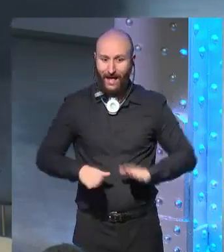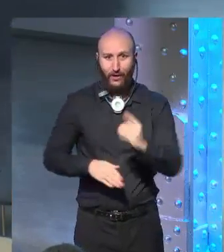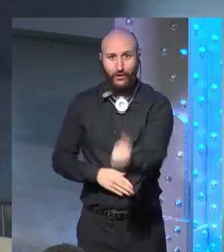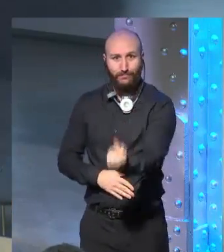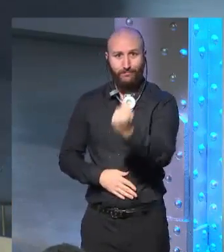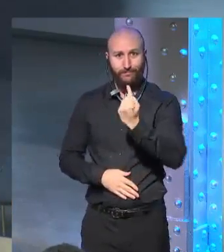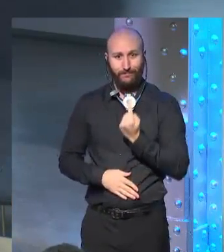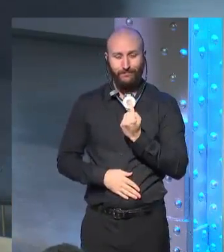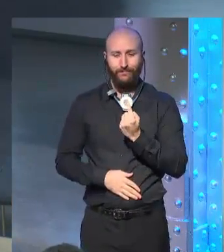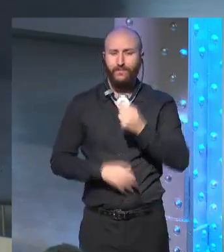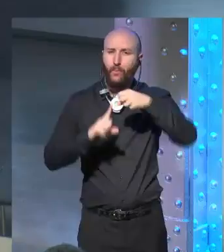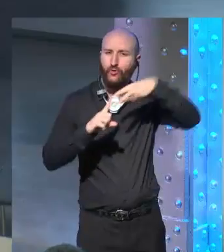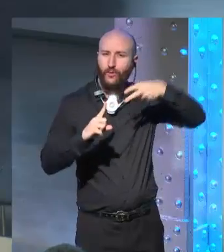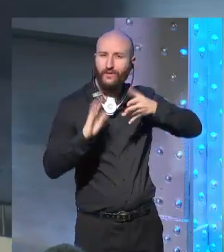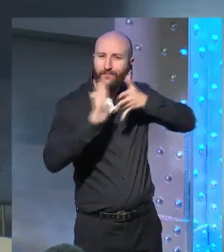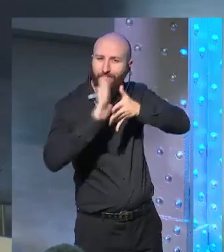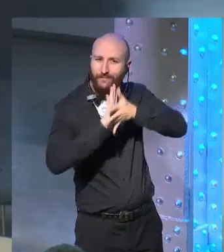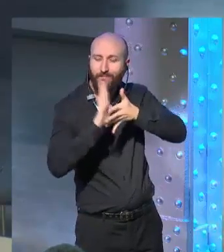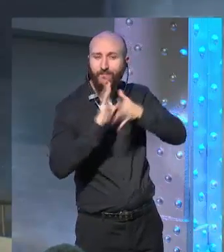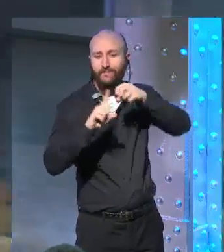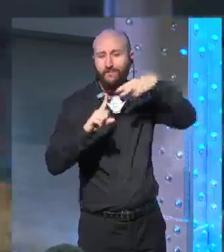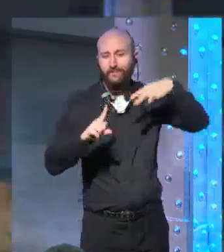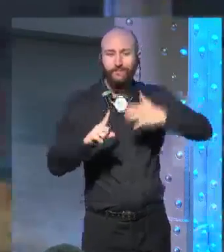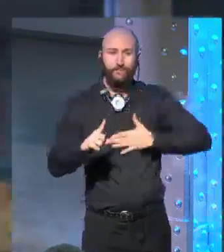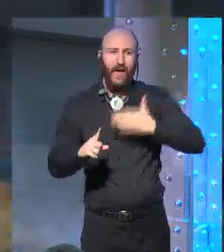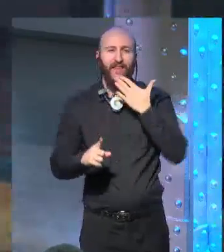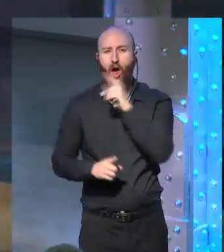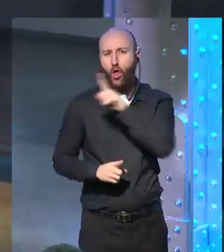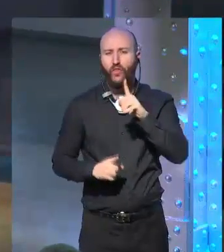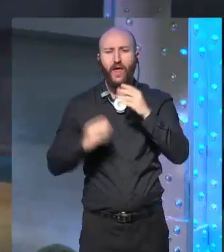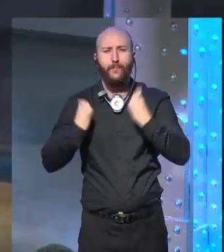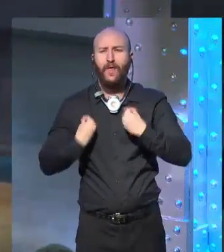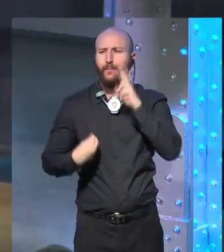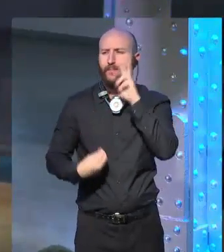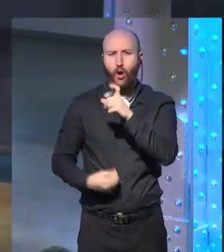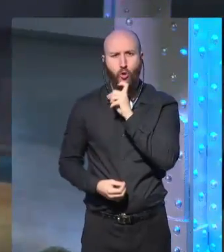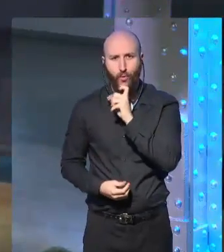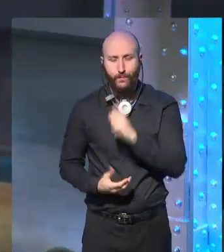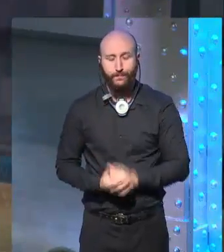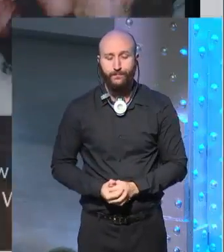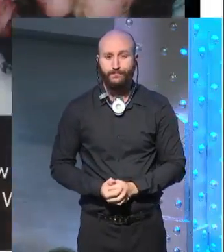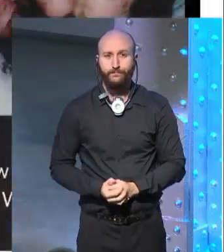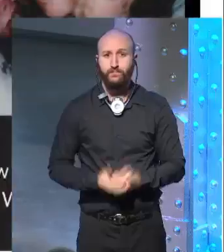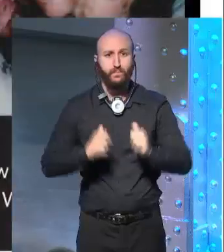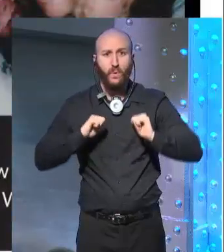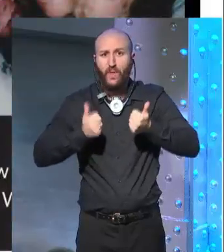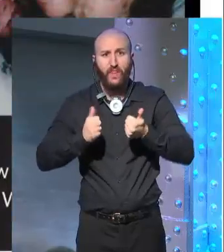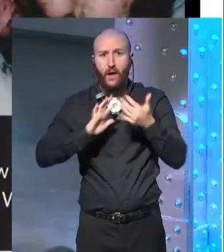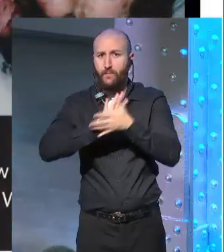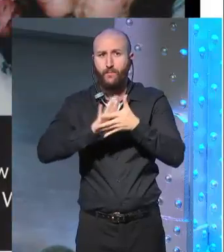su perspectiva desde la visión de un niño de 11 años. Quería empezar rápidamente